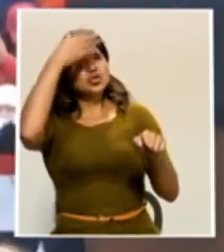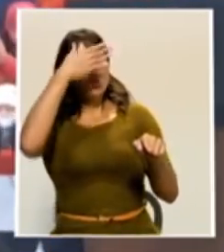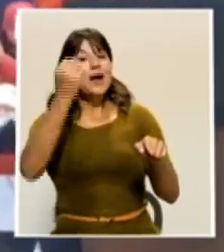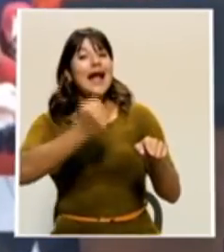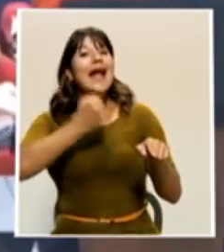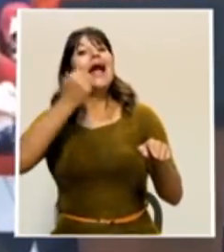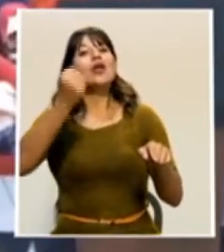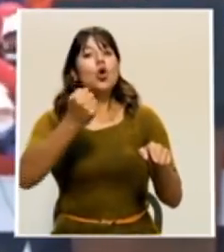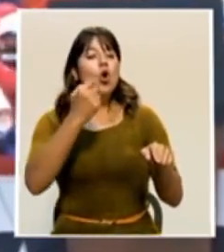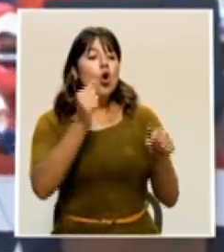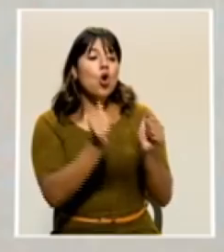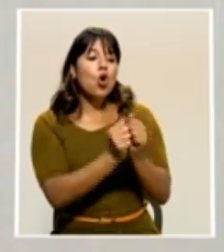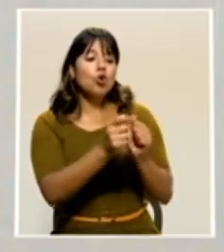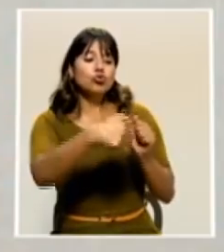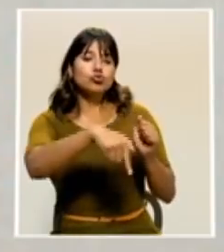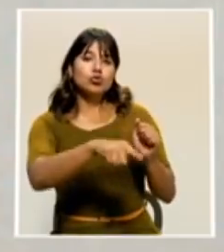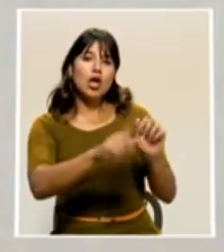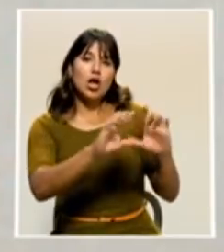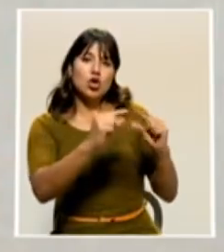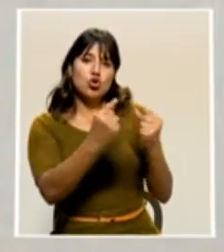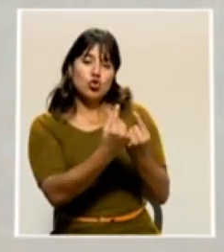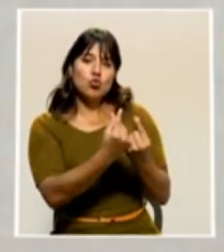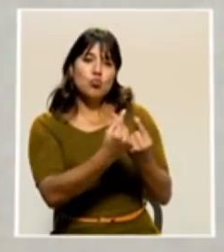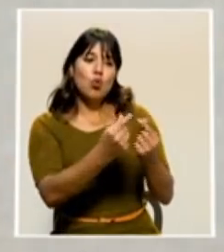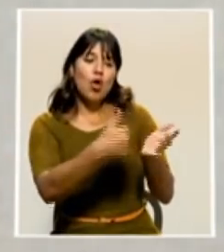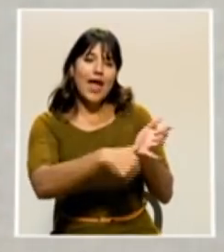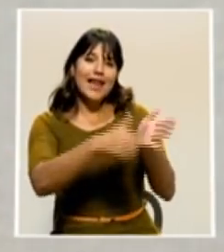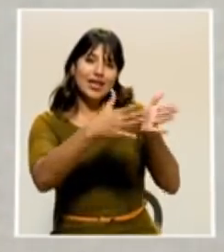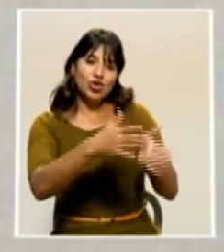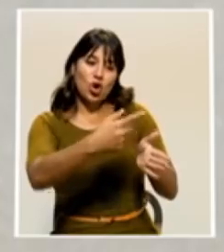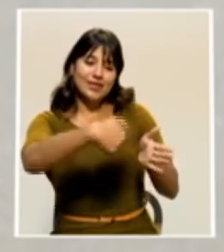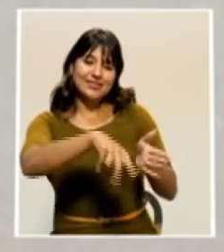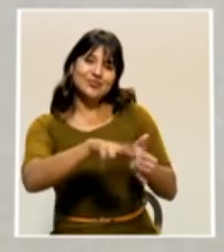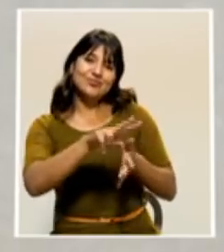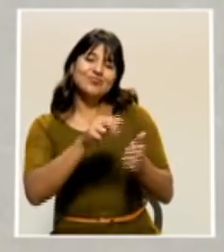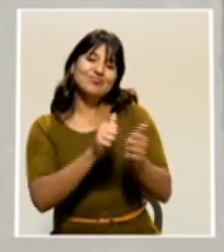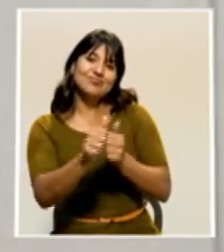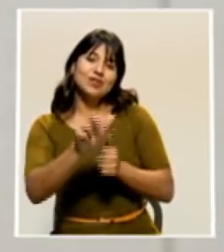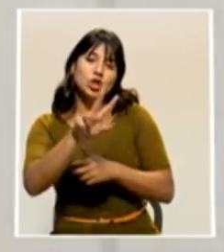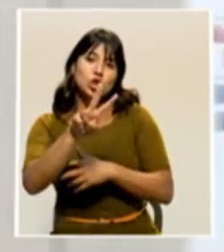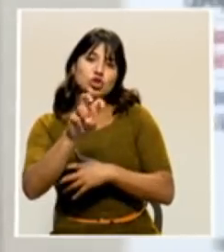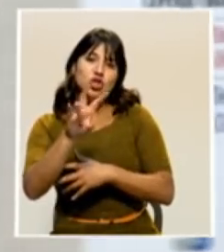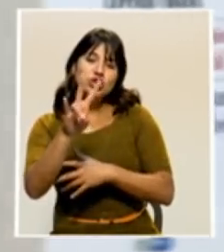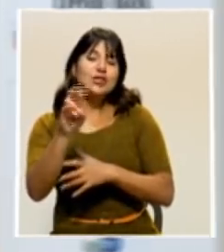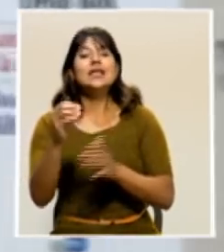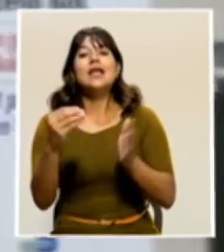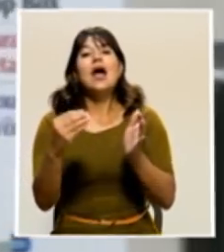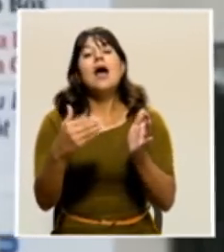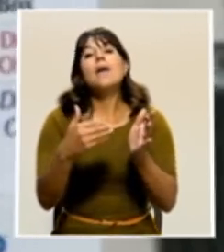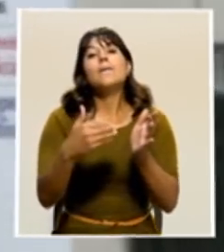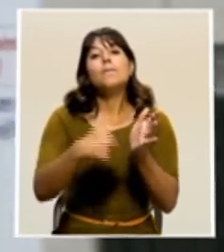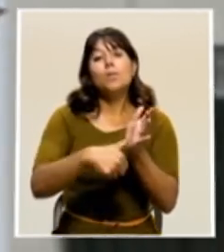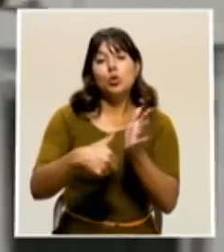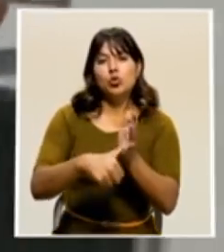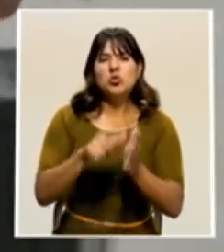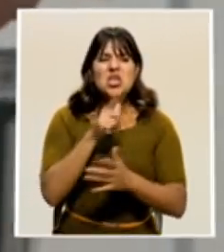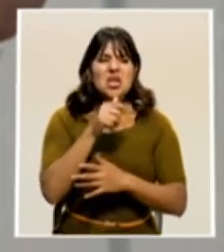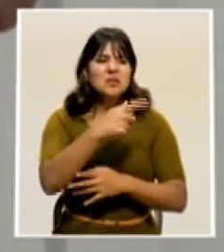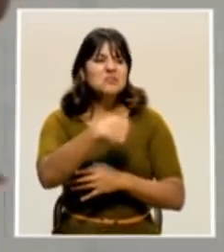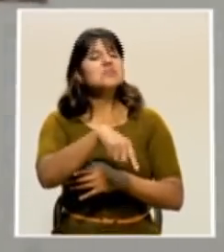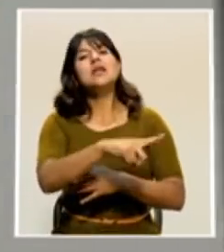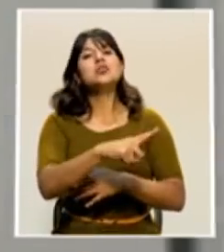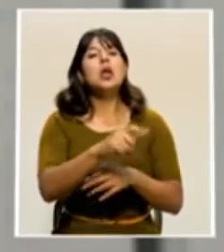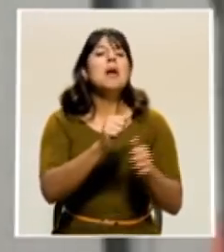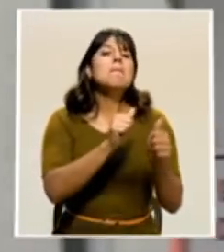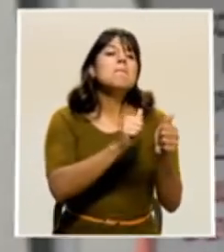en el colegio electoral. ¿Quiénes son los electores? La mayoría son funcionarios locales electos o líderes partidarios, pero